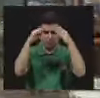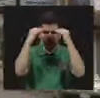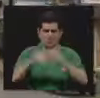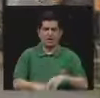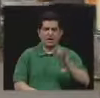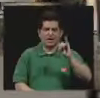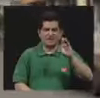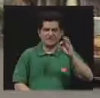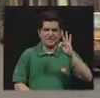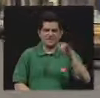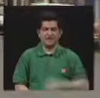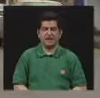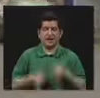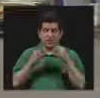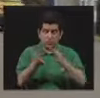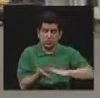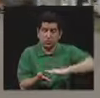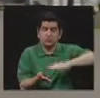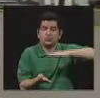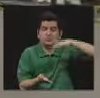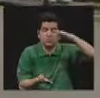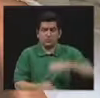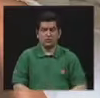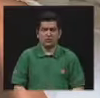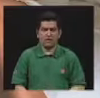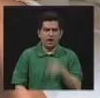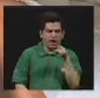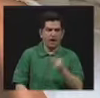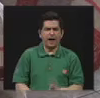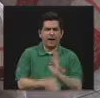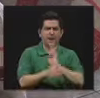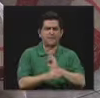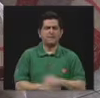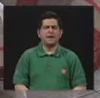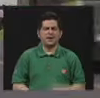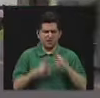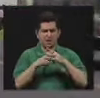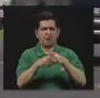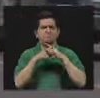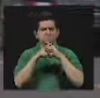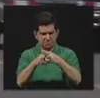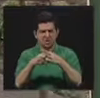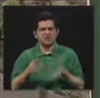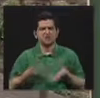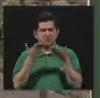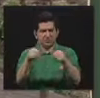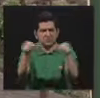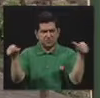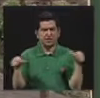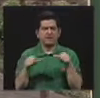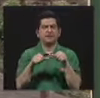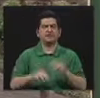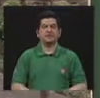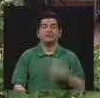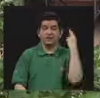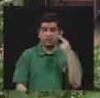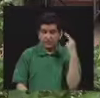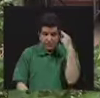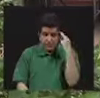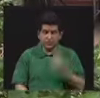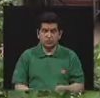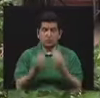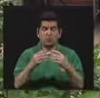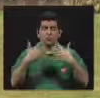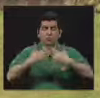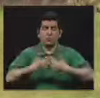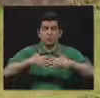año 2008, junto con los datos que otorgaba el ICT de que el turismo se venía incrementando, hicieron que la banca facilitara y hasta promoviera préstamos para